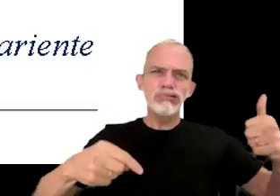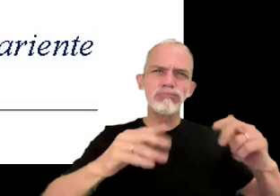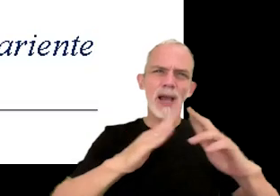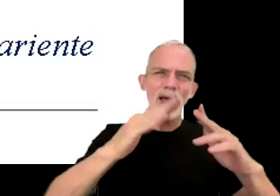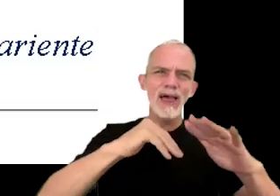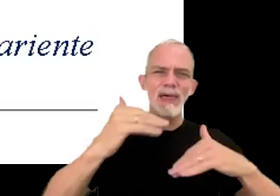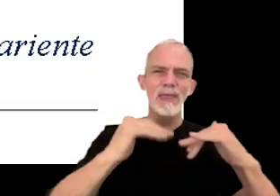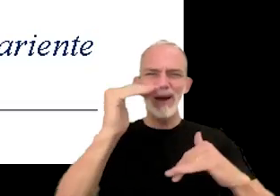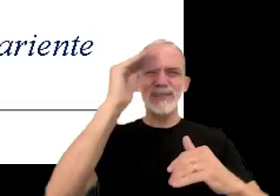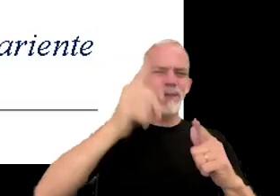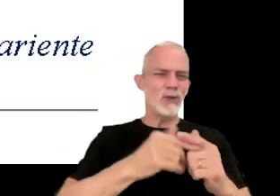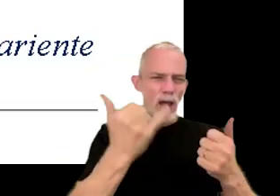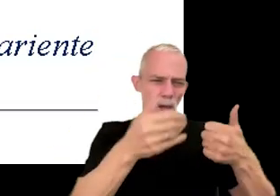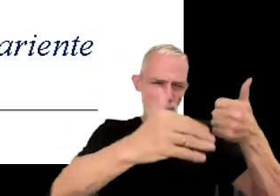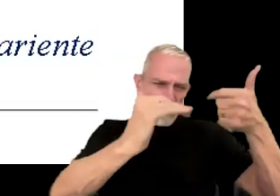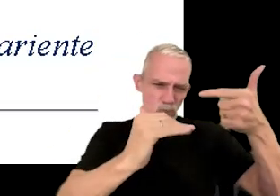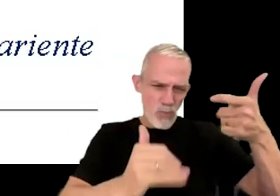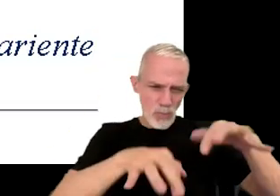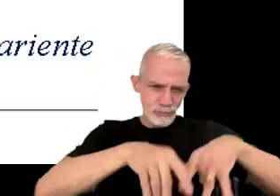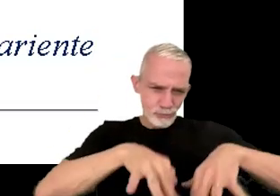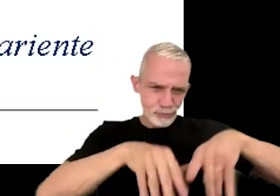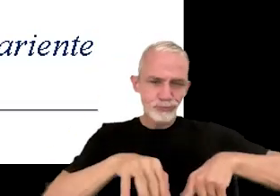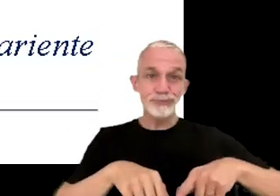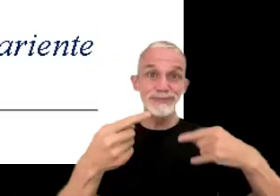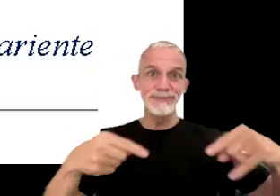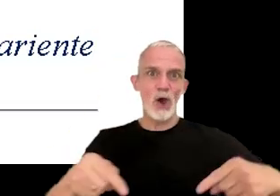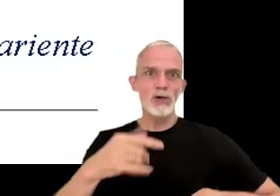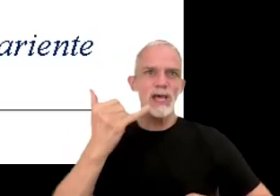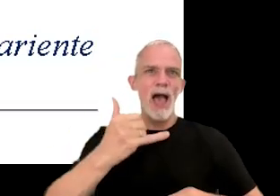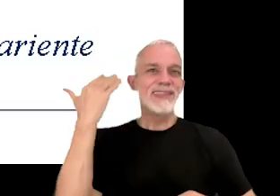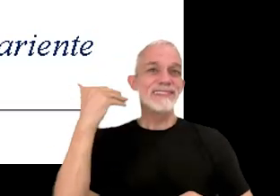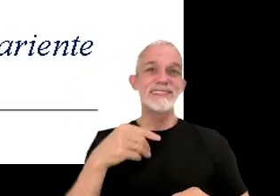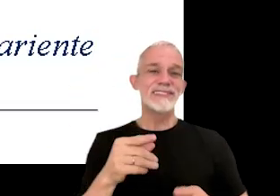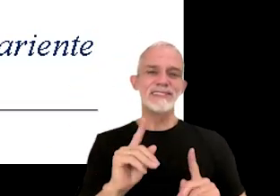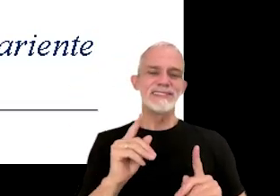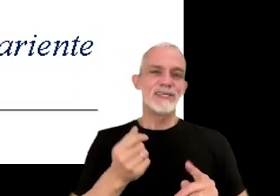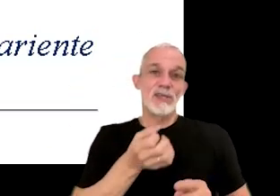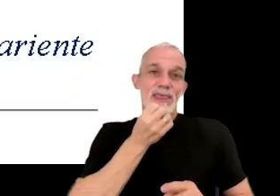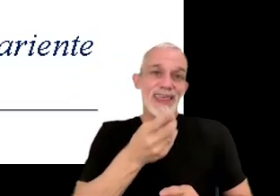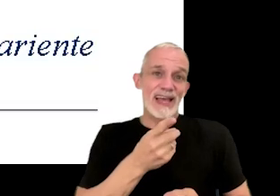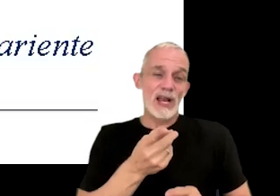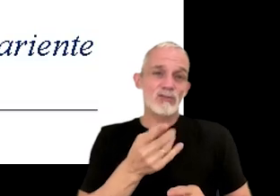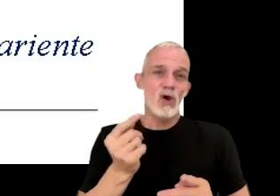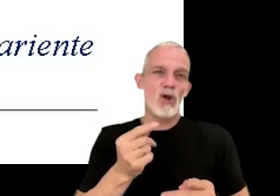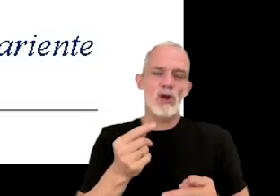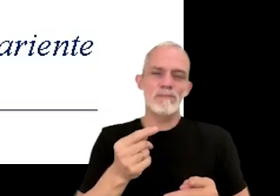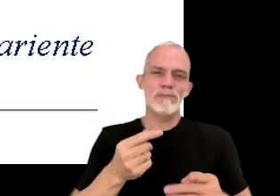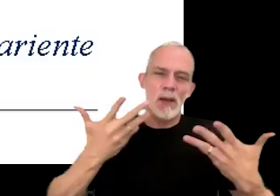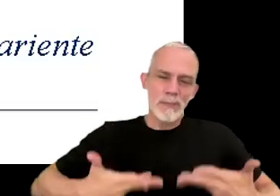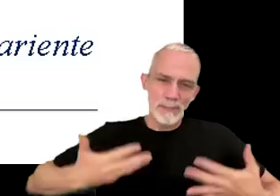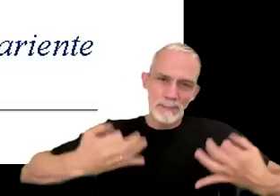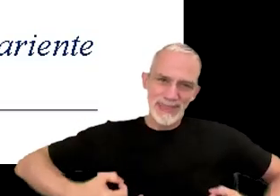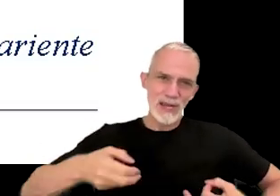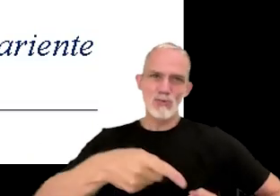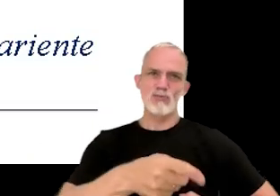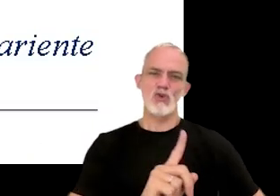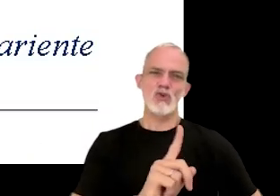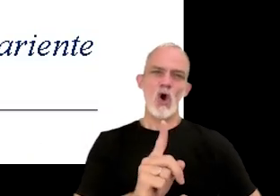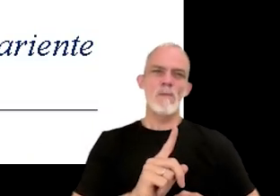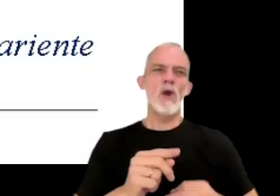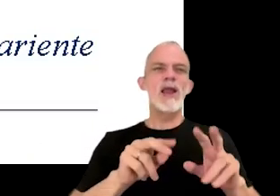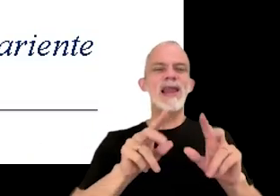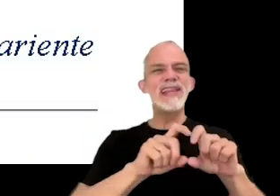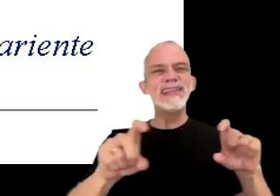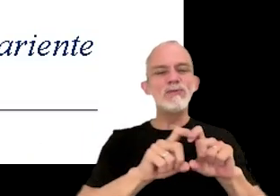y habilita que aquellos bienes que no hubieran sido regularizados por el título 2,